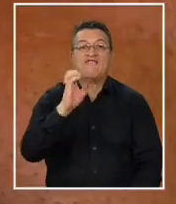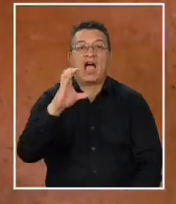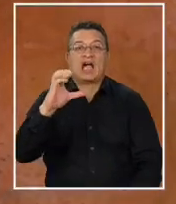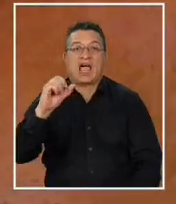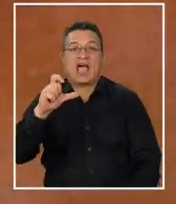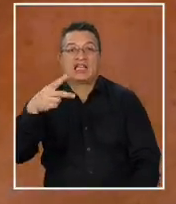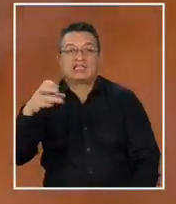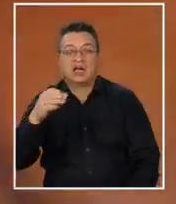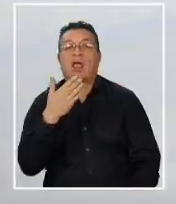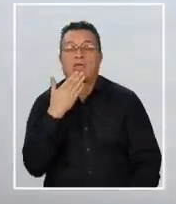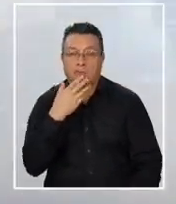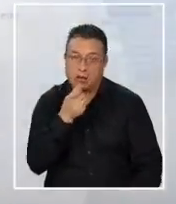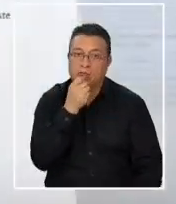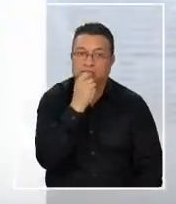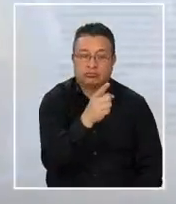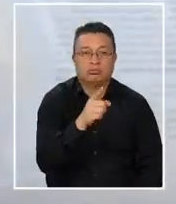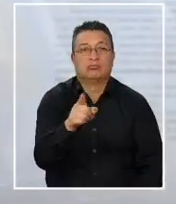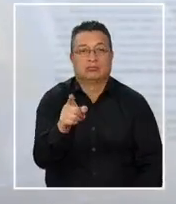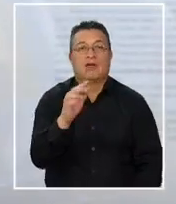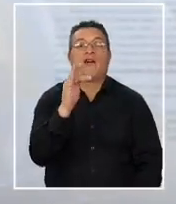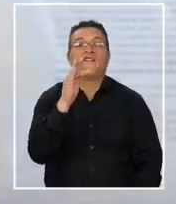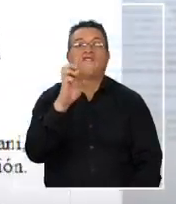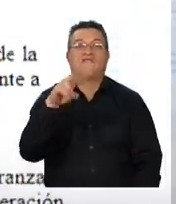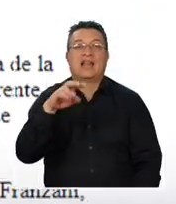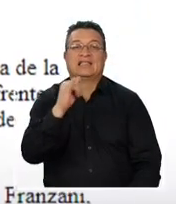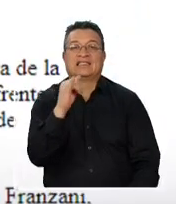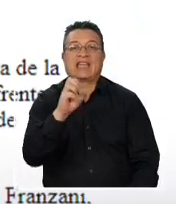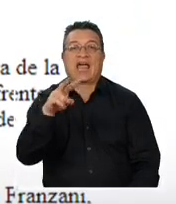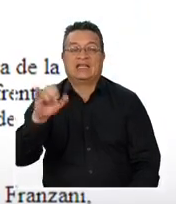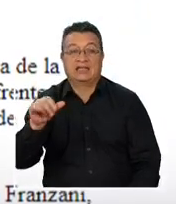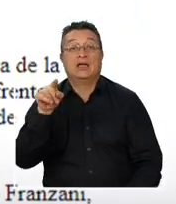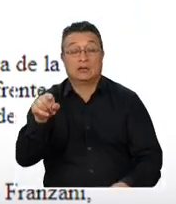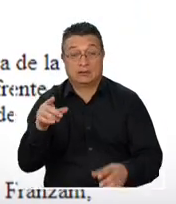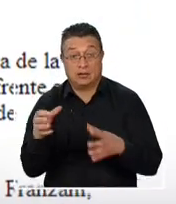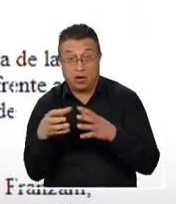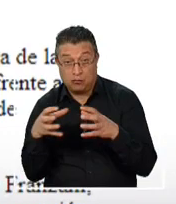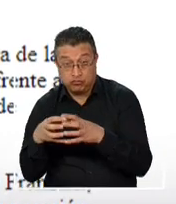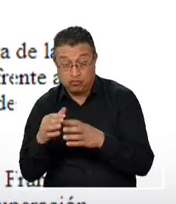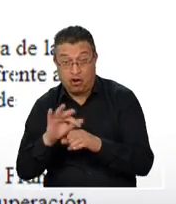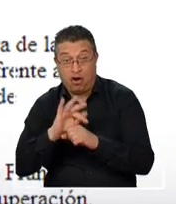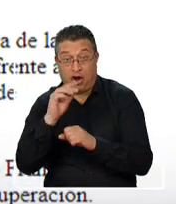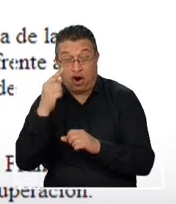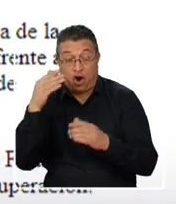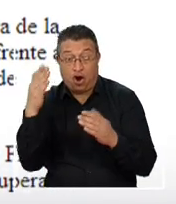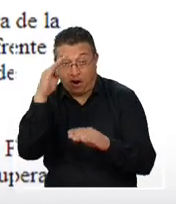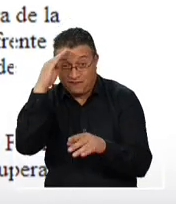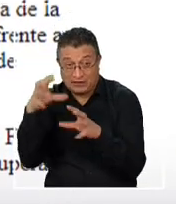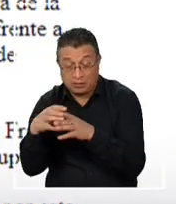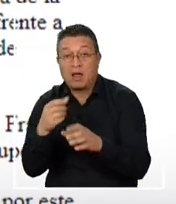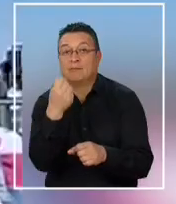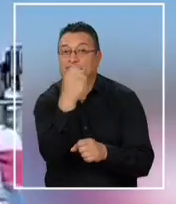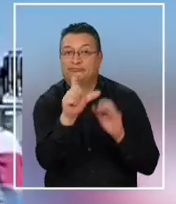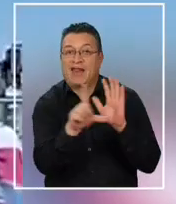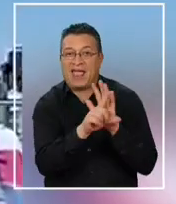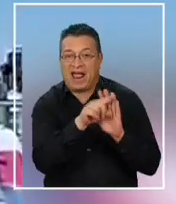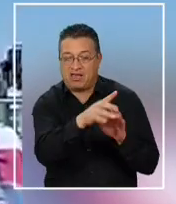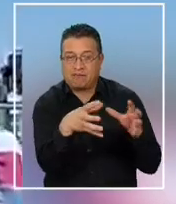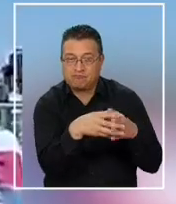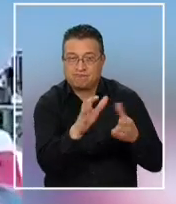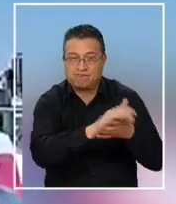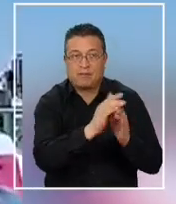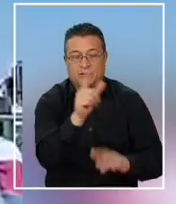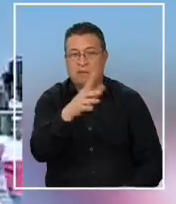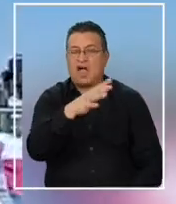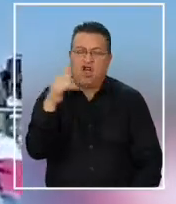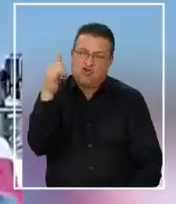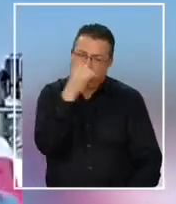acusado por Pablo Franzani, caso por el que ahora Pablo y la Fundación para la Confianza los acusa de ser una asociación ilícita. Este gran depredador